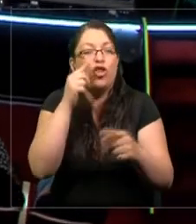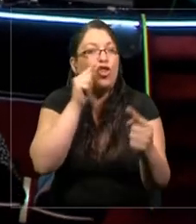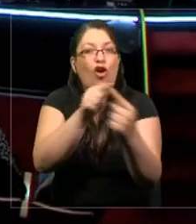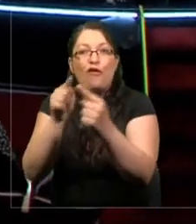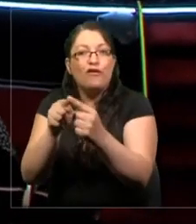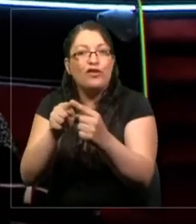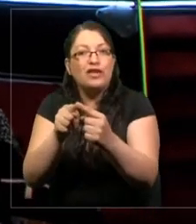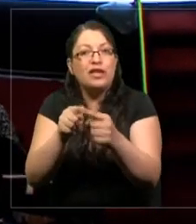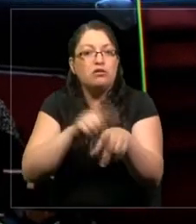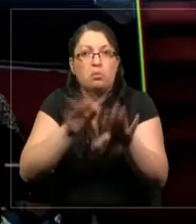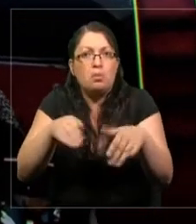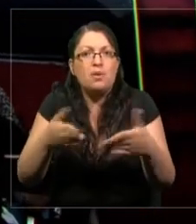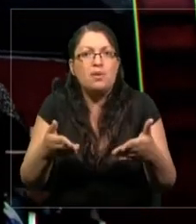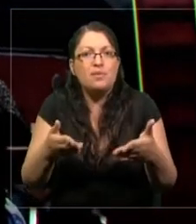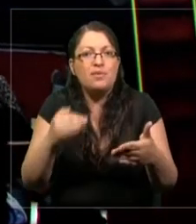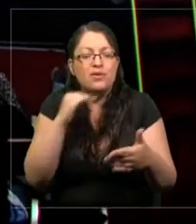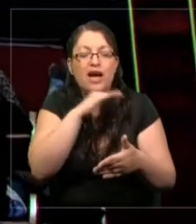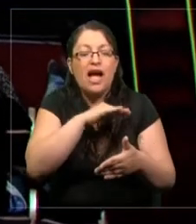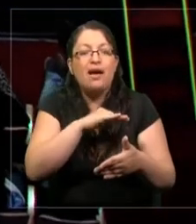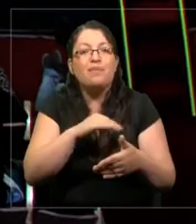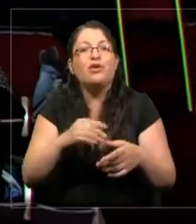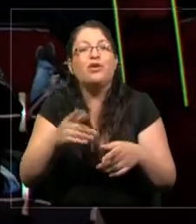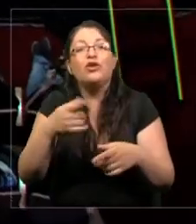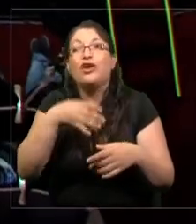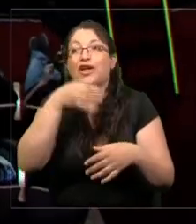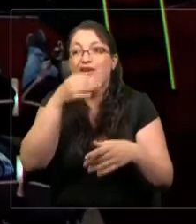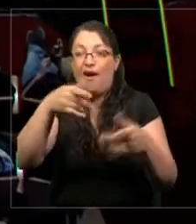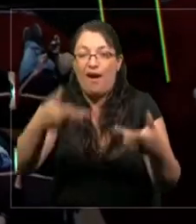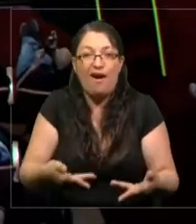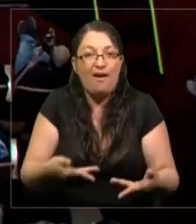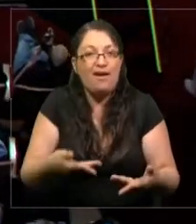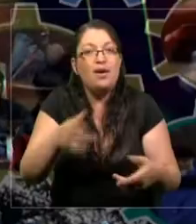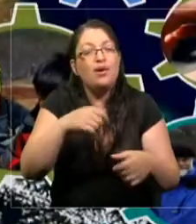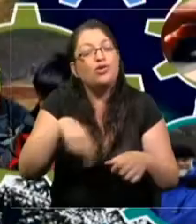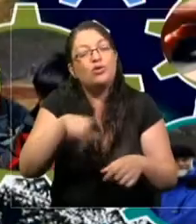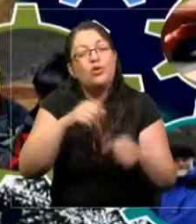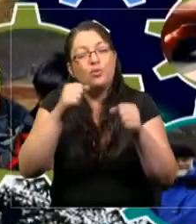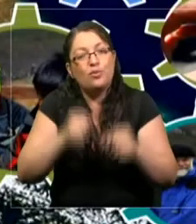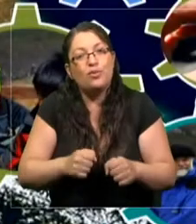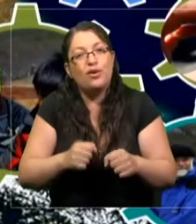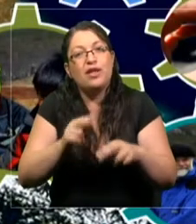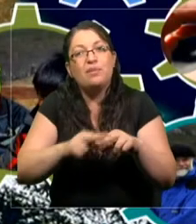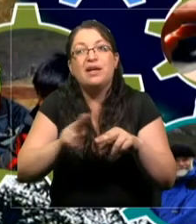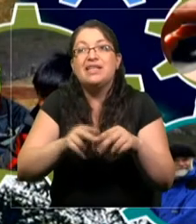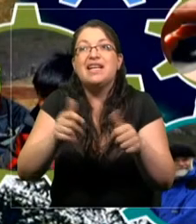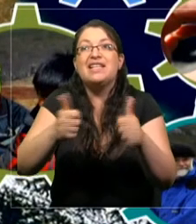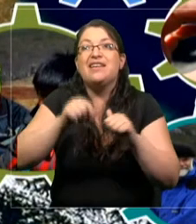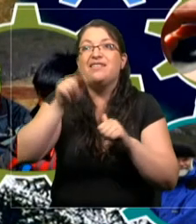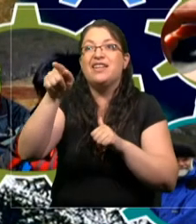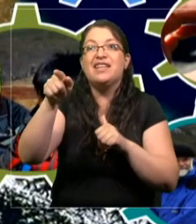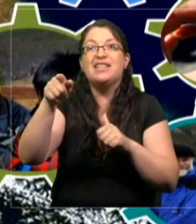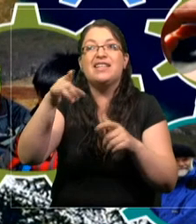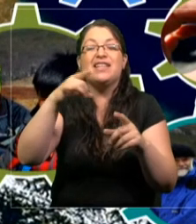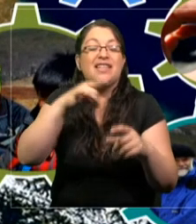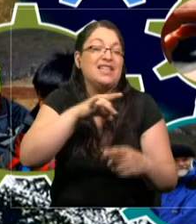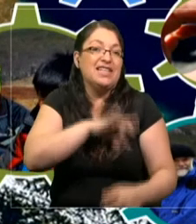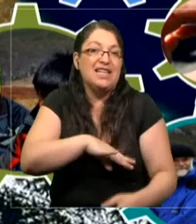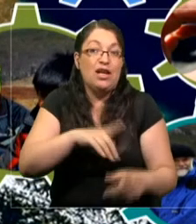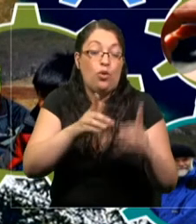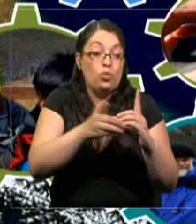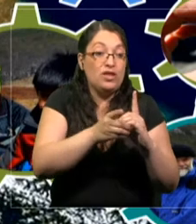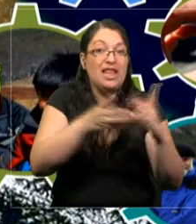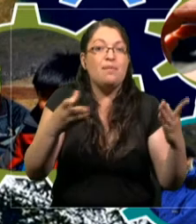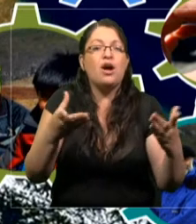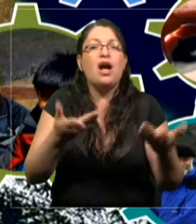invitación que yo hago aquí es que activemos cada uno de nosotros nuestra construcción en el desafío que tenemos como país de democracia